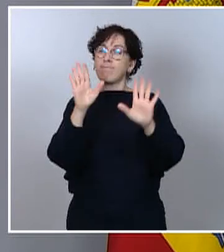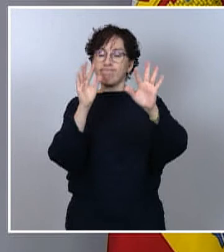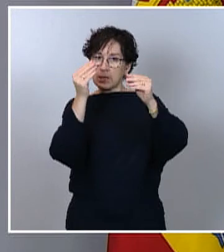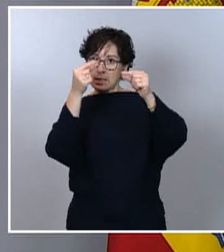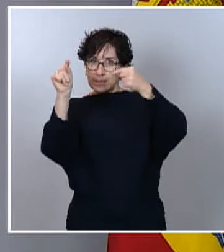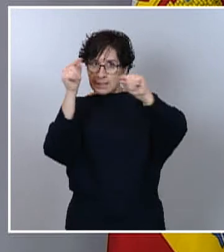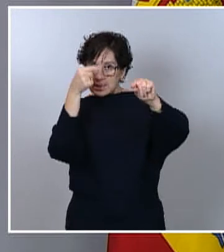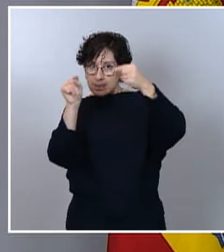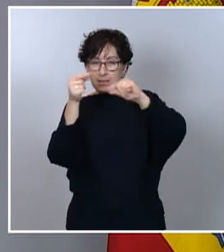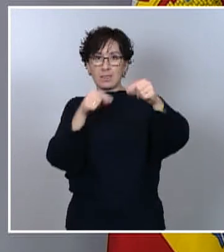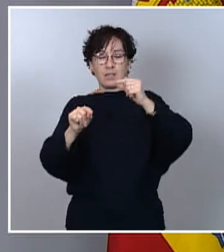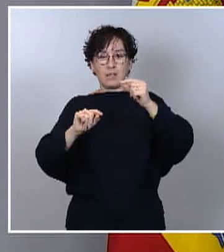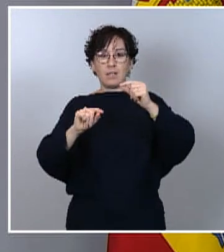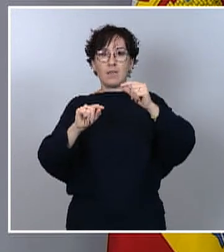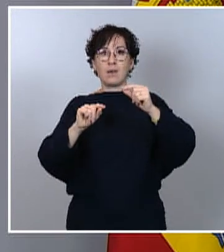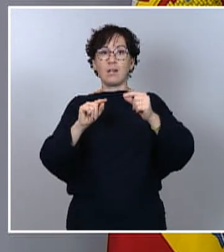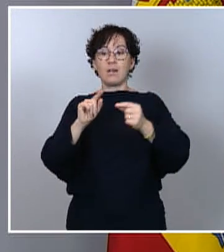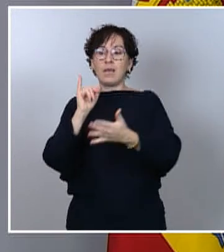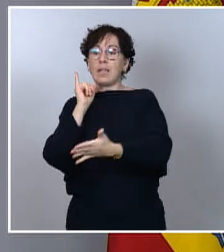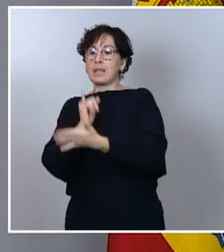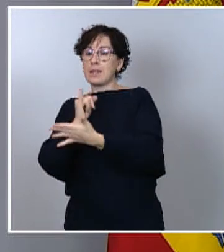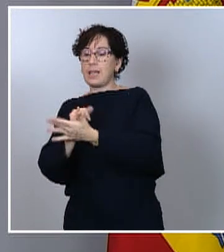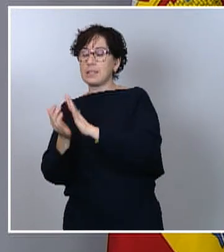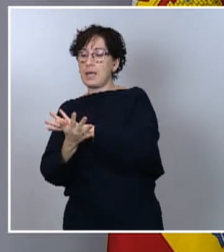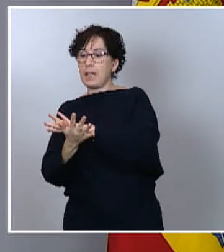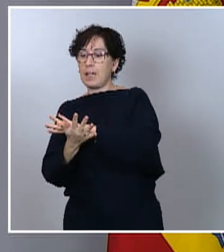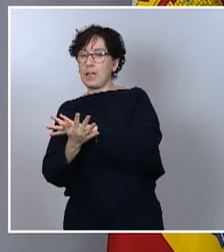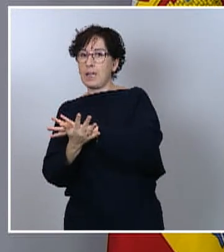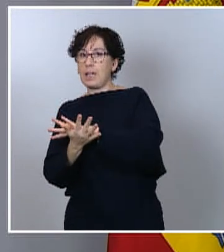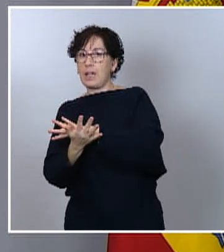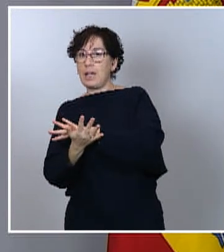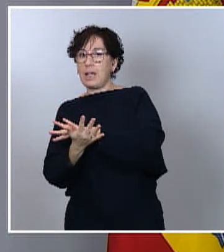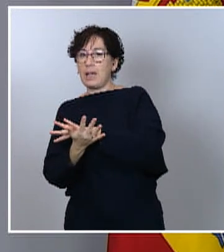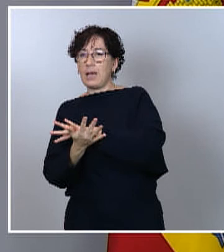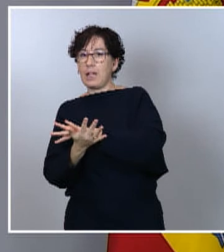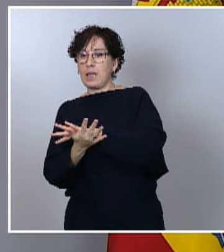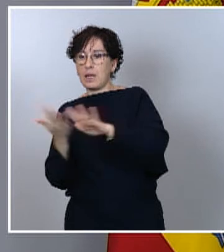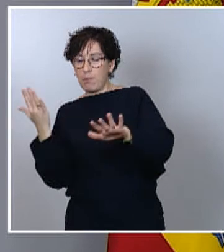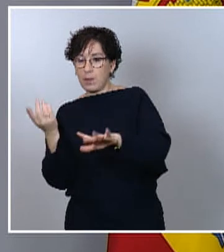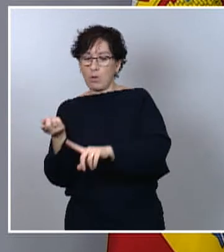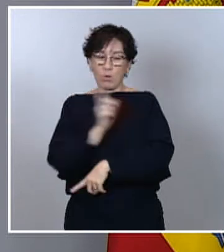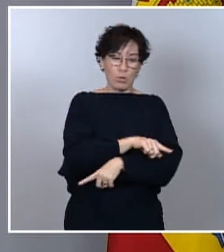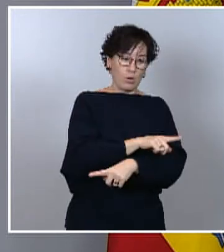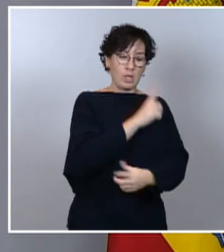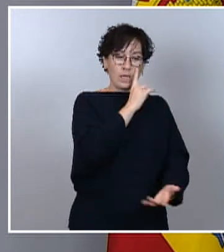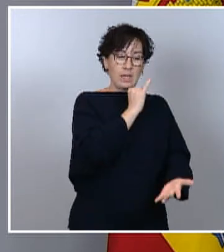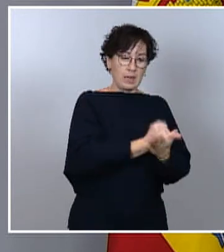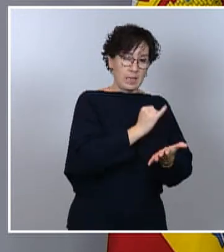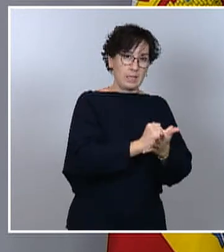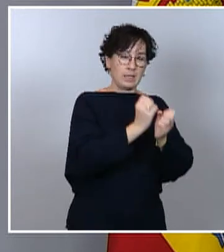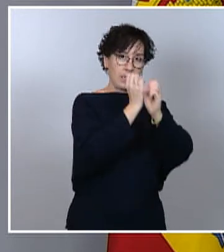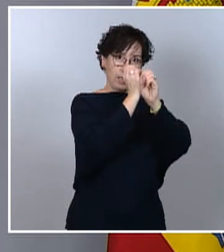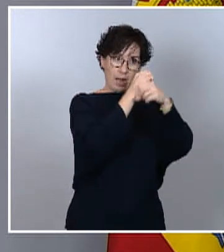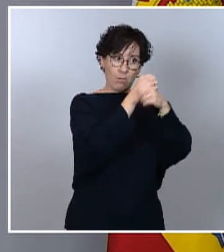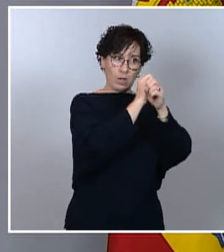relación entre el test rápido y las tasas, los test de laboratorio que se están utilizando y que van dirigidos al mismo